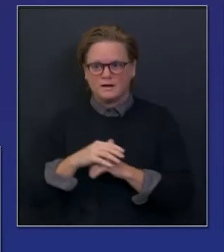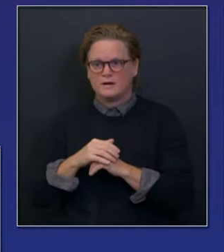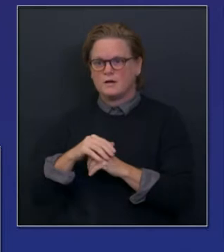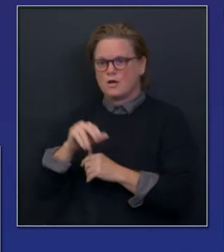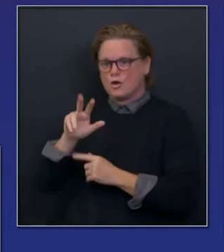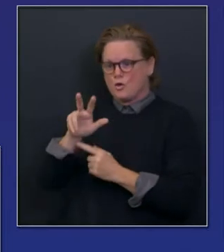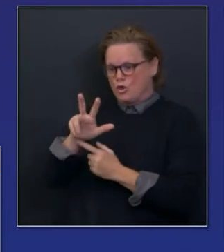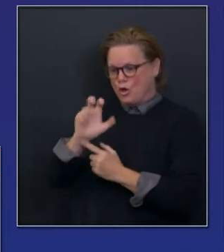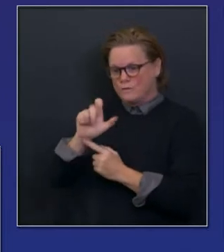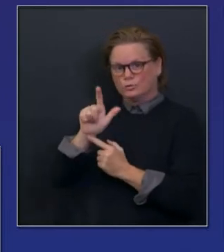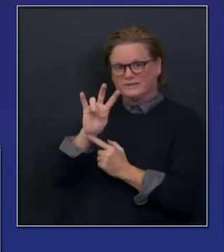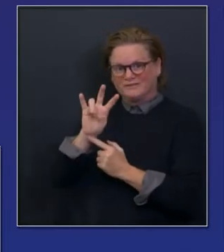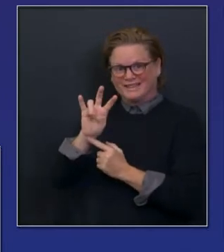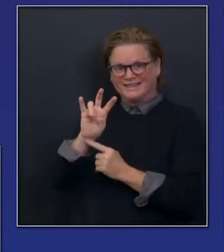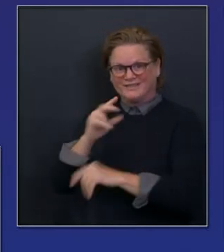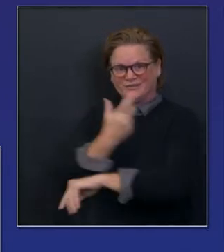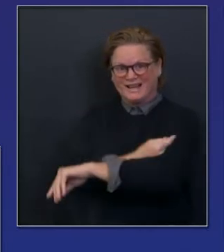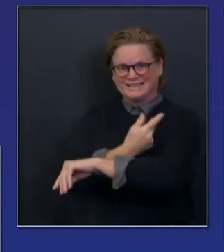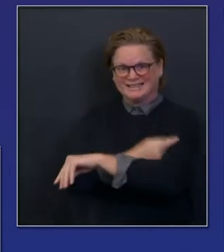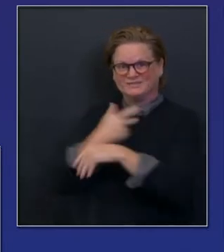327,600 dosis.